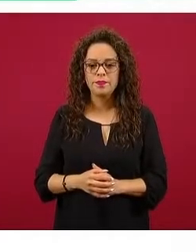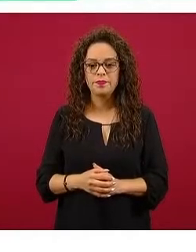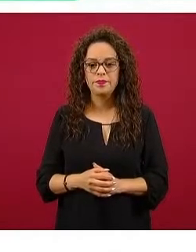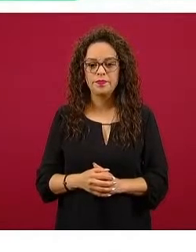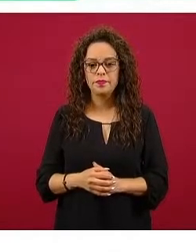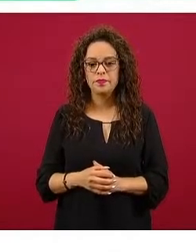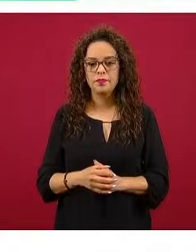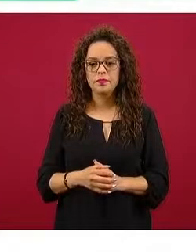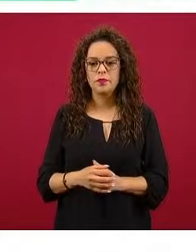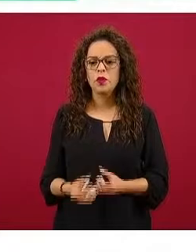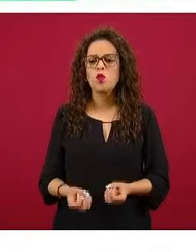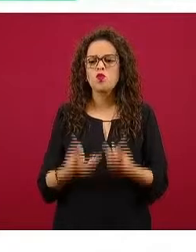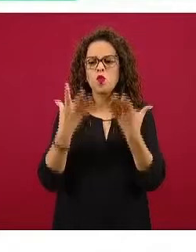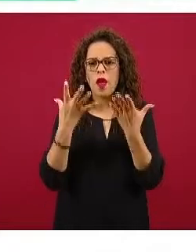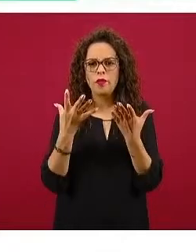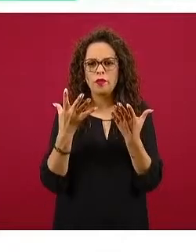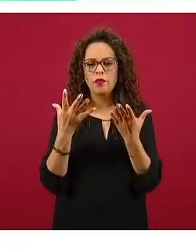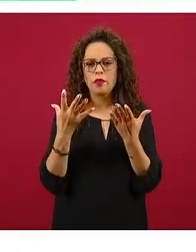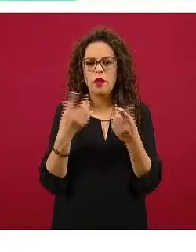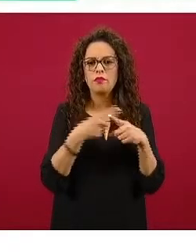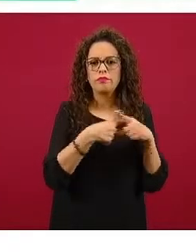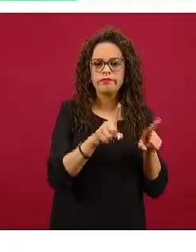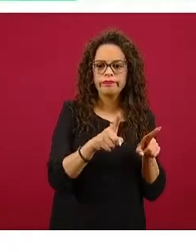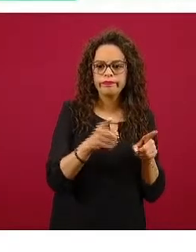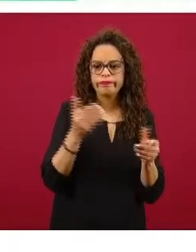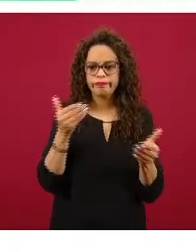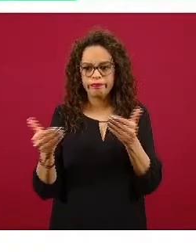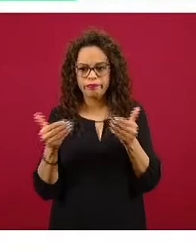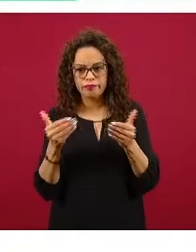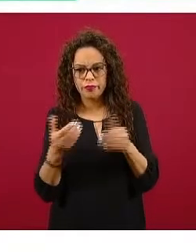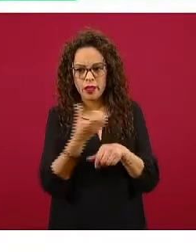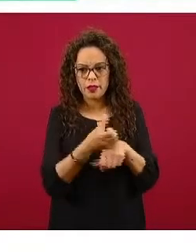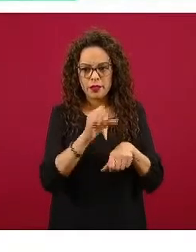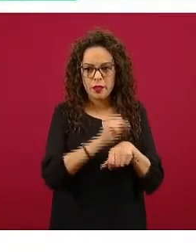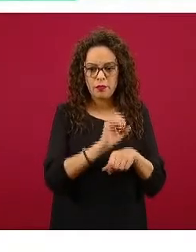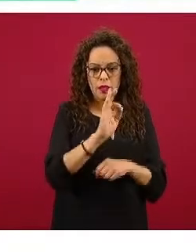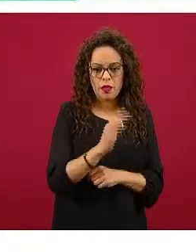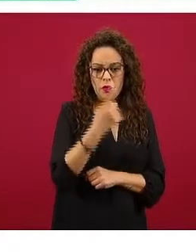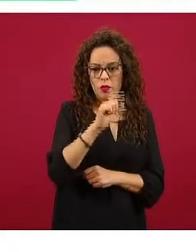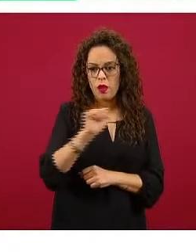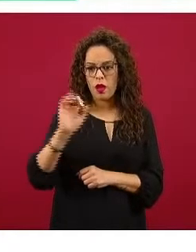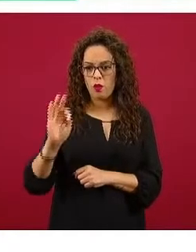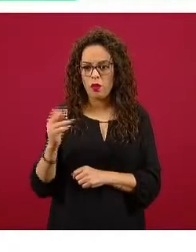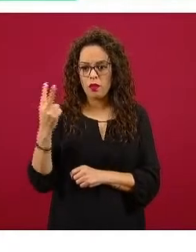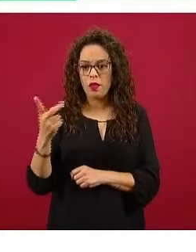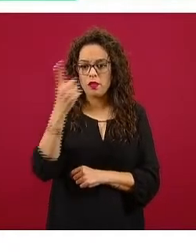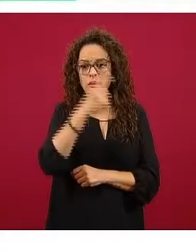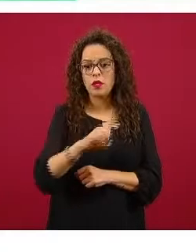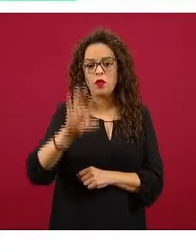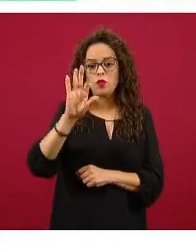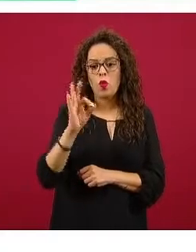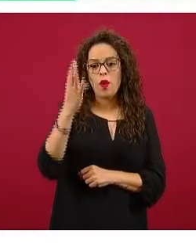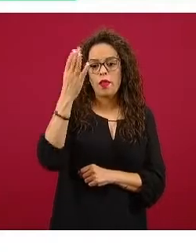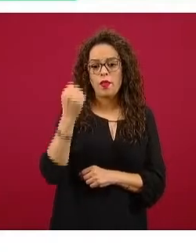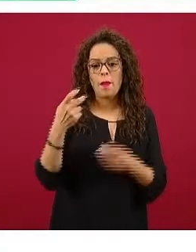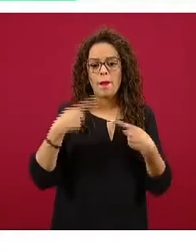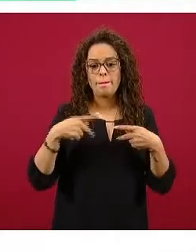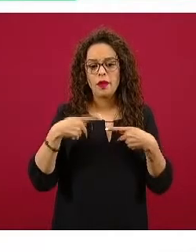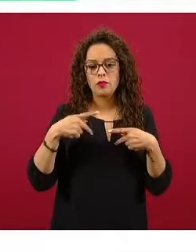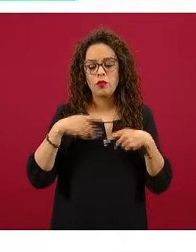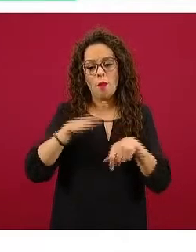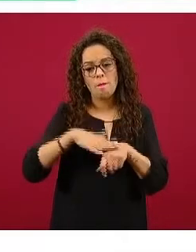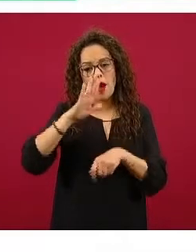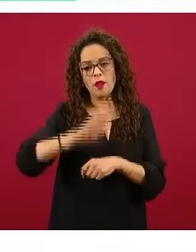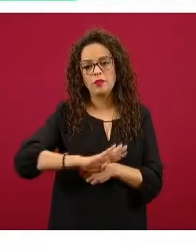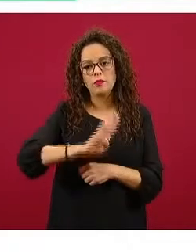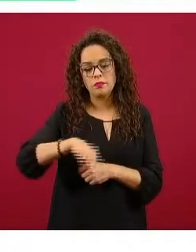cerrados representan una diferencia entre la 41 y 42 de 149 defunciones más, de las